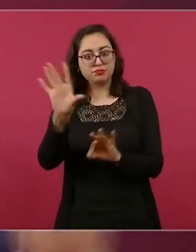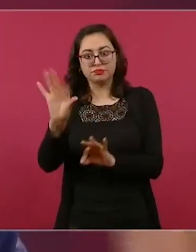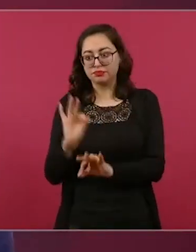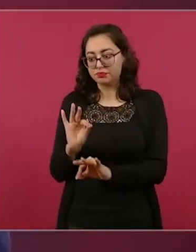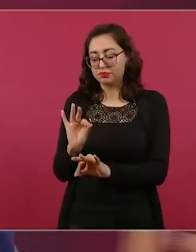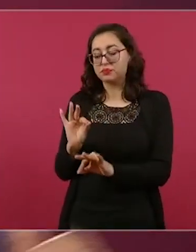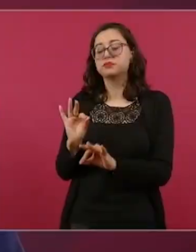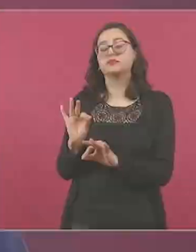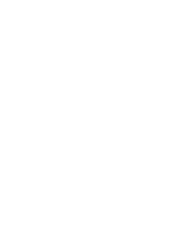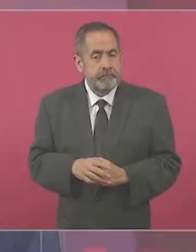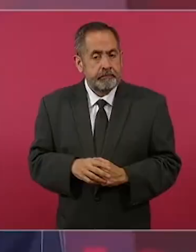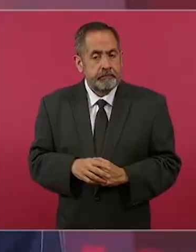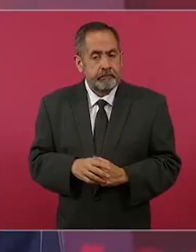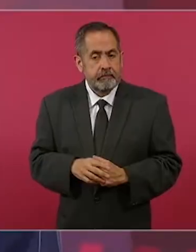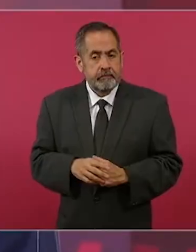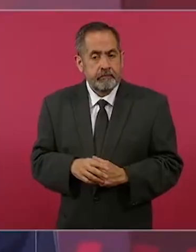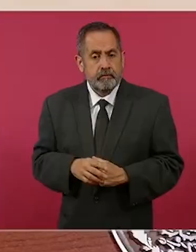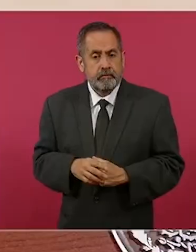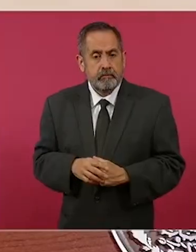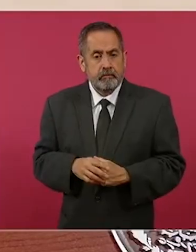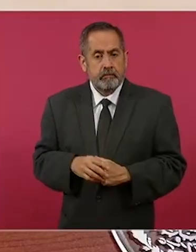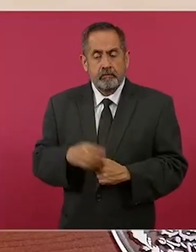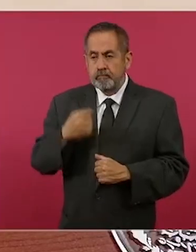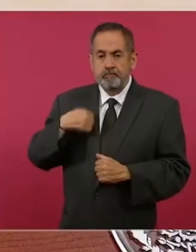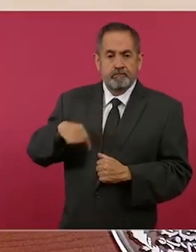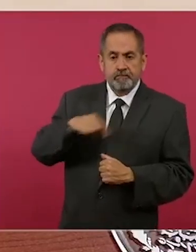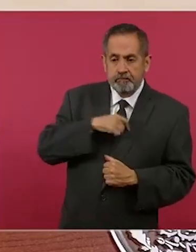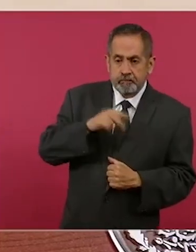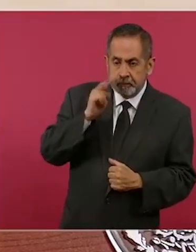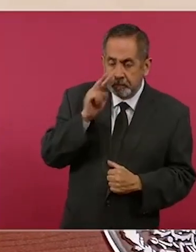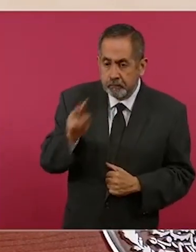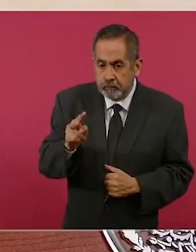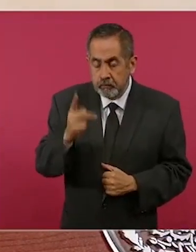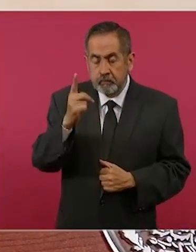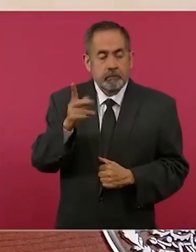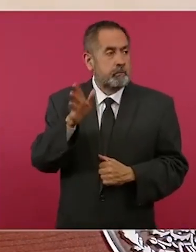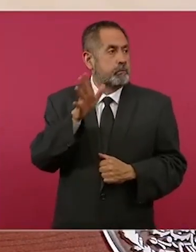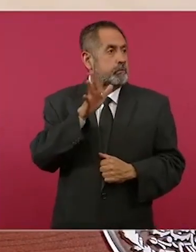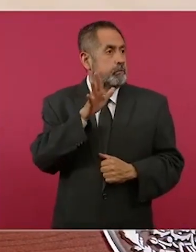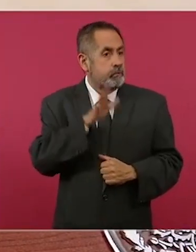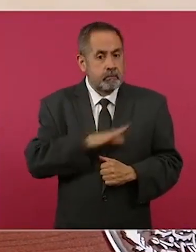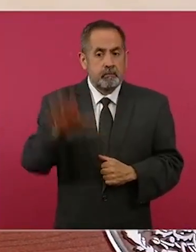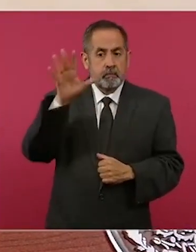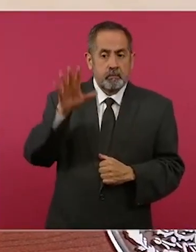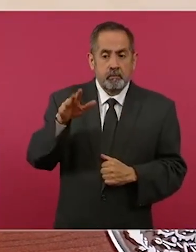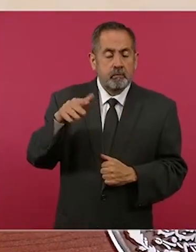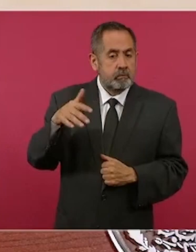pues así tiene que ser. Un hecho inédito,